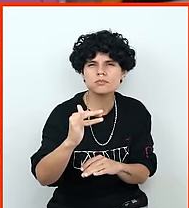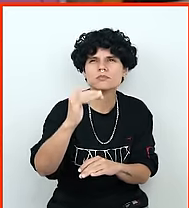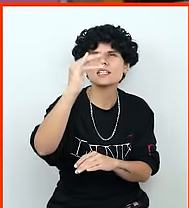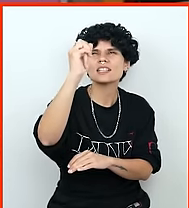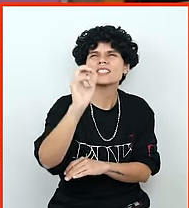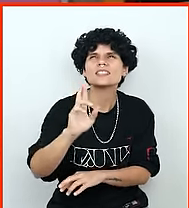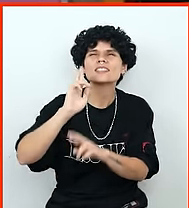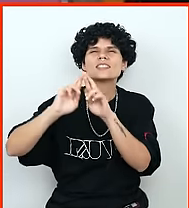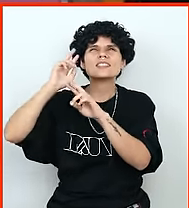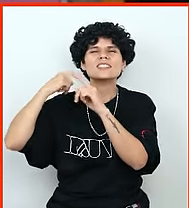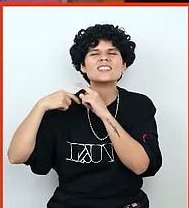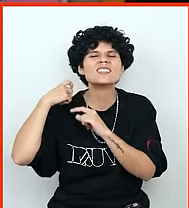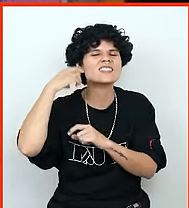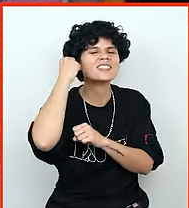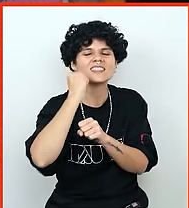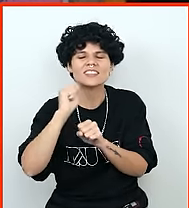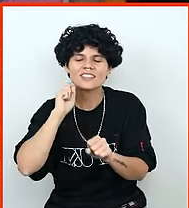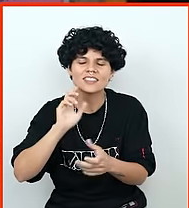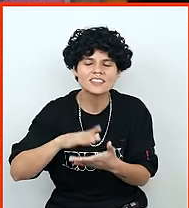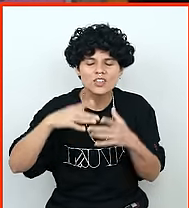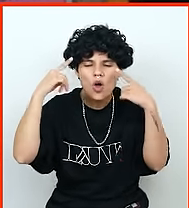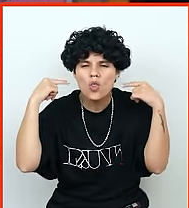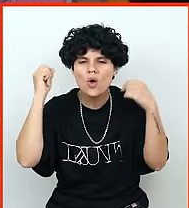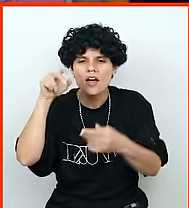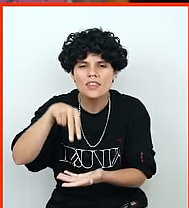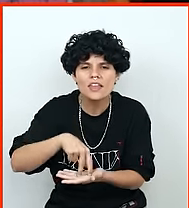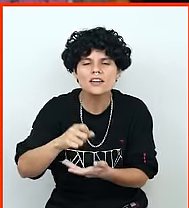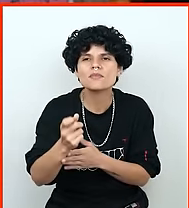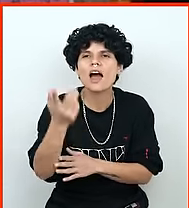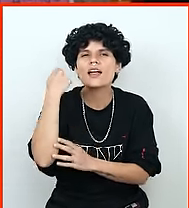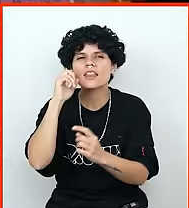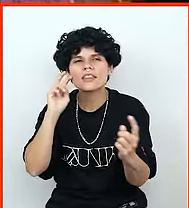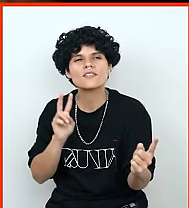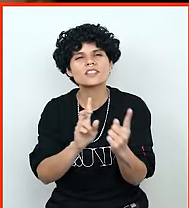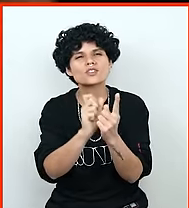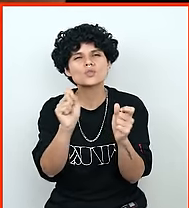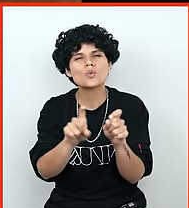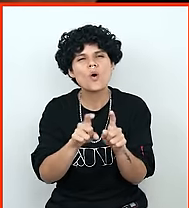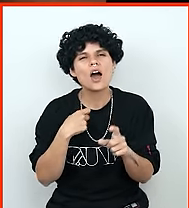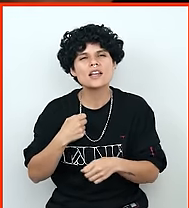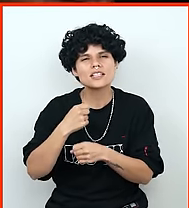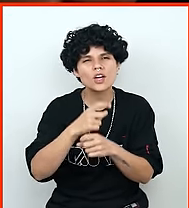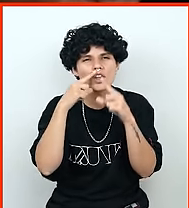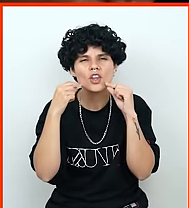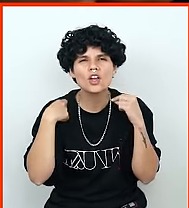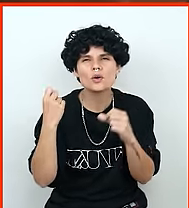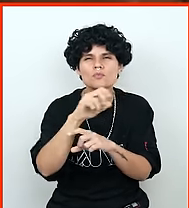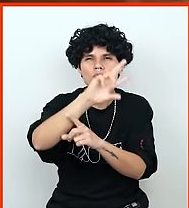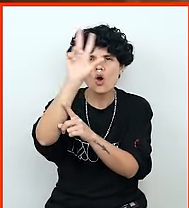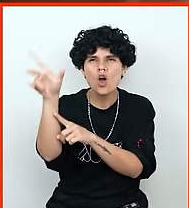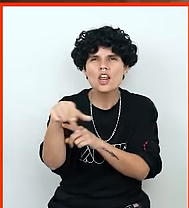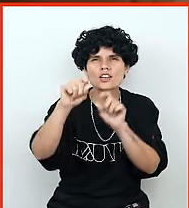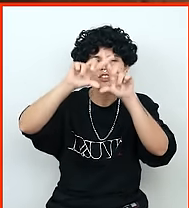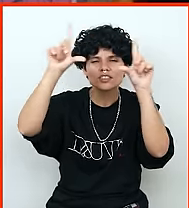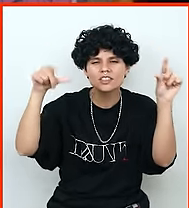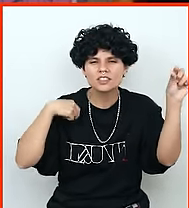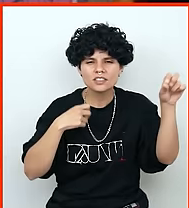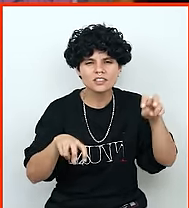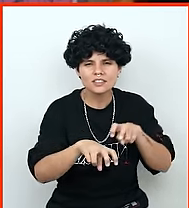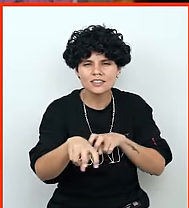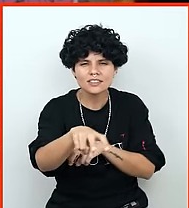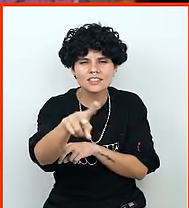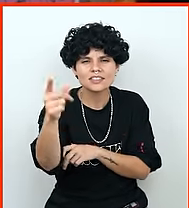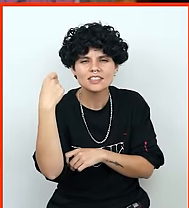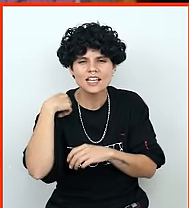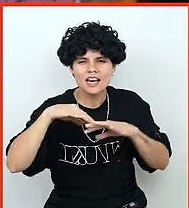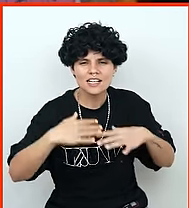momento ya no vuelve, el hombre piensa en grande y para el cosmos soy un duende. Debe ser que te he visto antes, Quijote de Cervantes, bestias de molinos, caminos de Atlantes, cuna